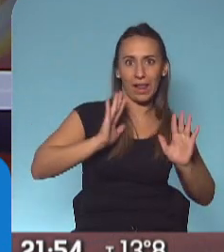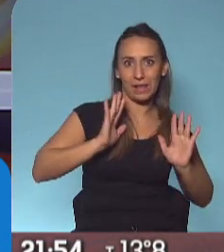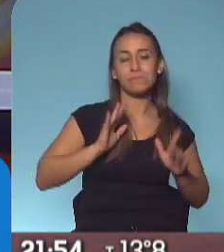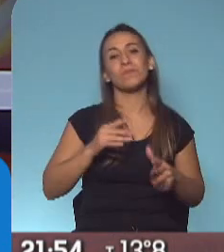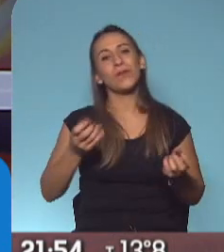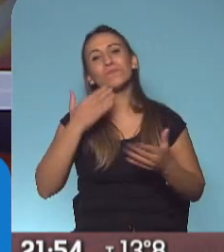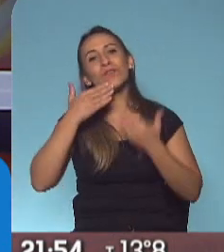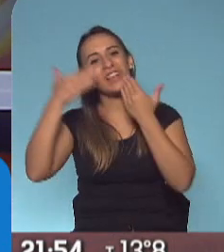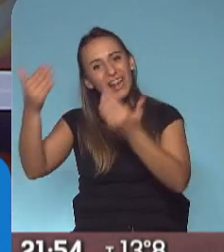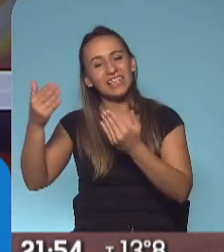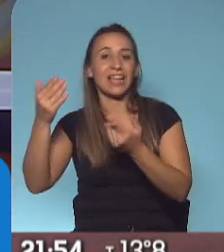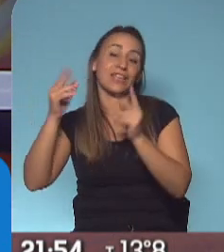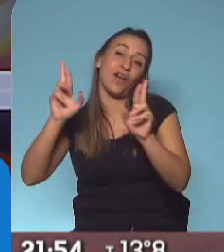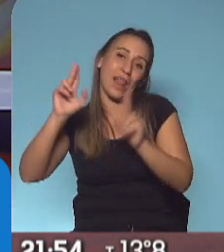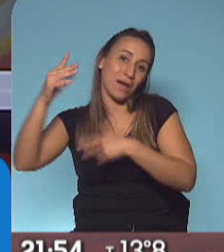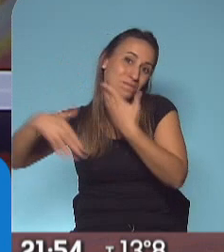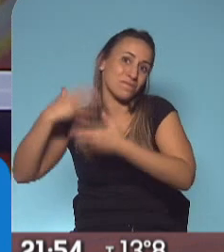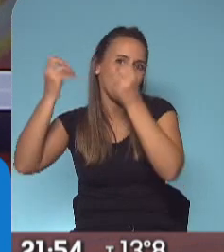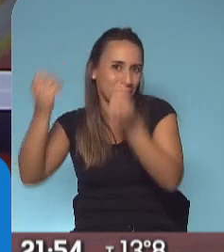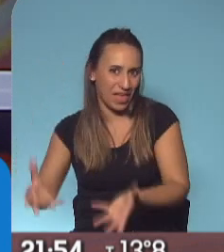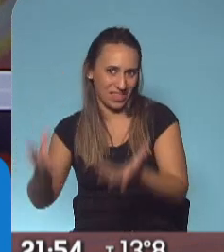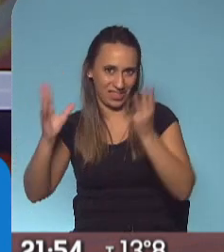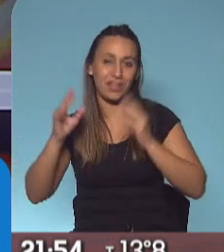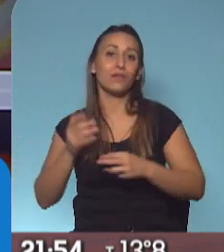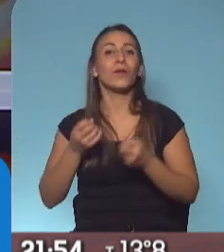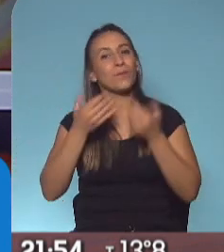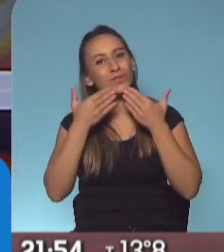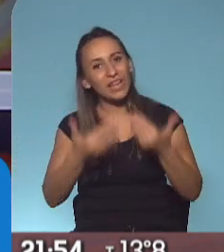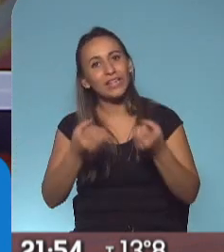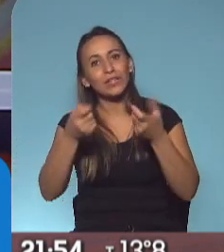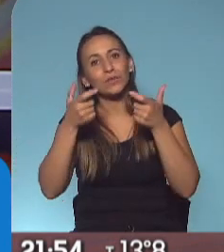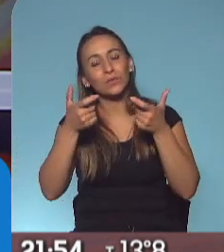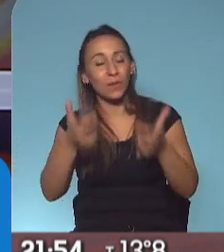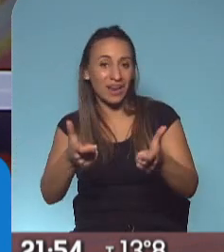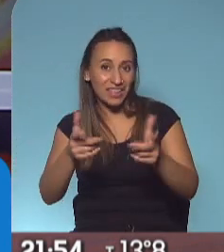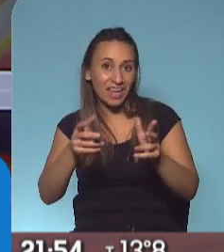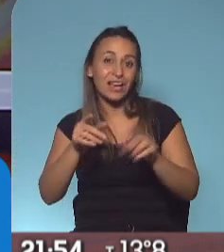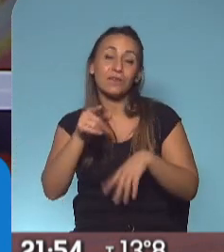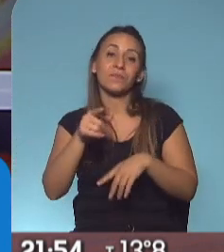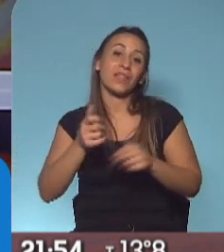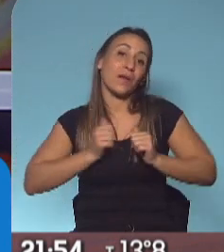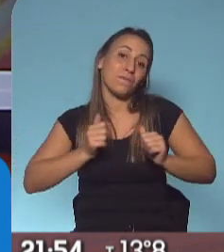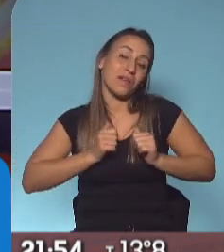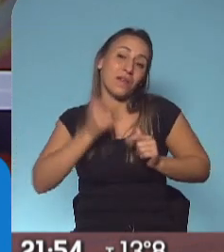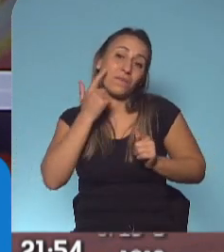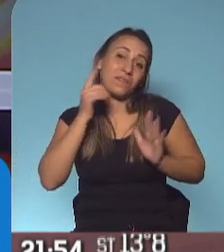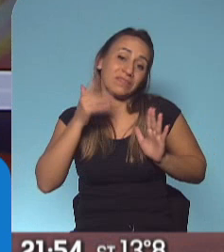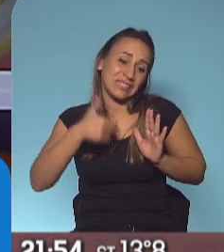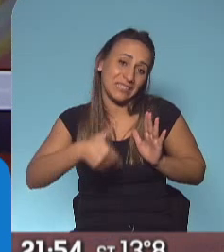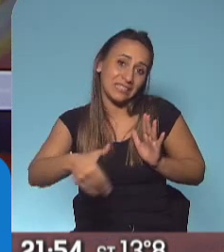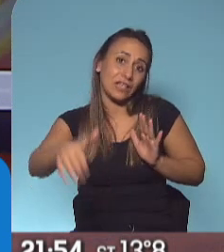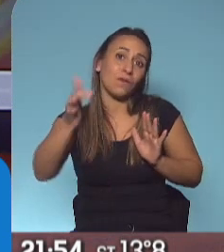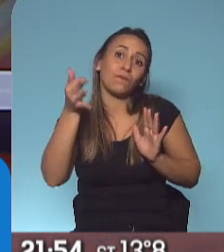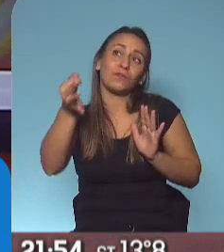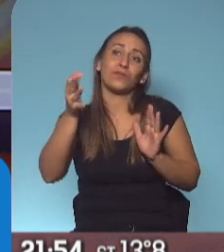comunicación y una pronta recuperación, por supuesto. Muchas gracias, mucha suerte. Esperemos que esto tenga una salida